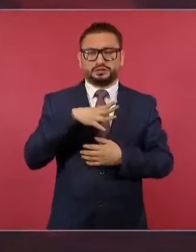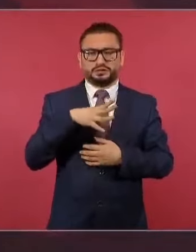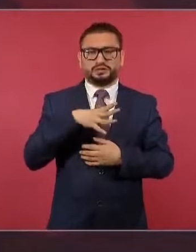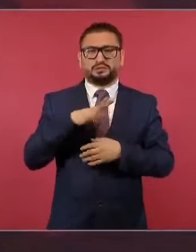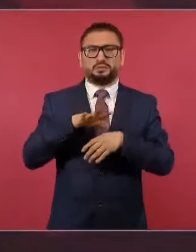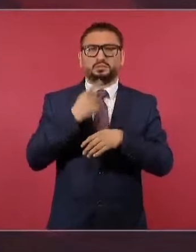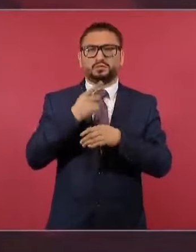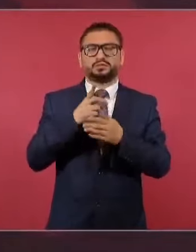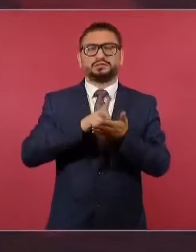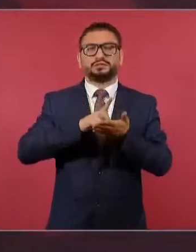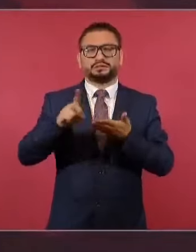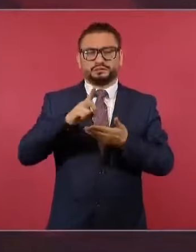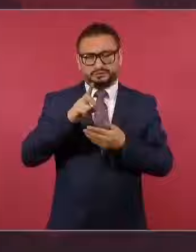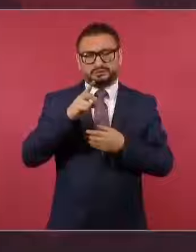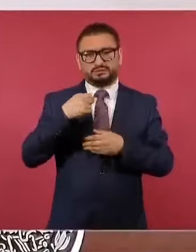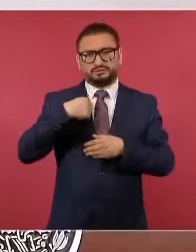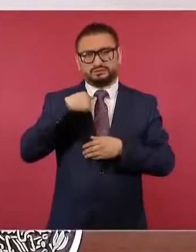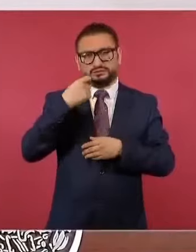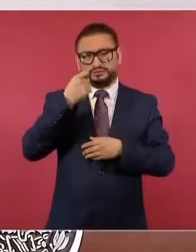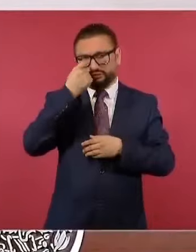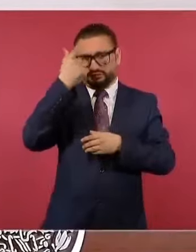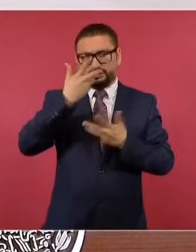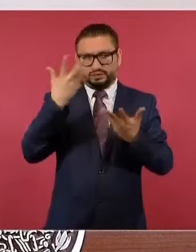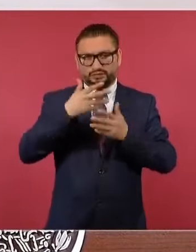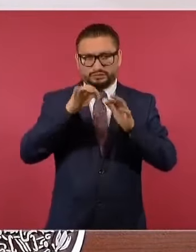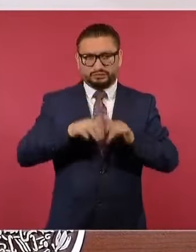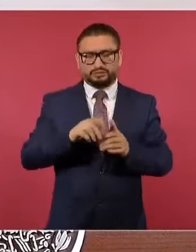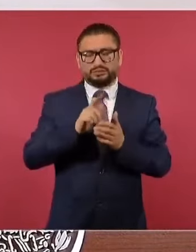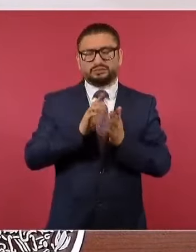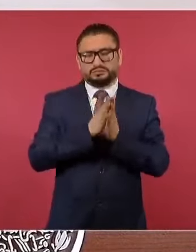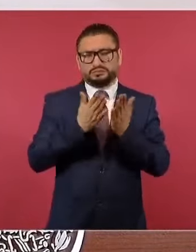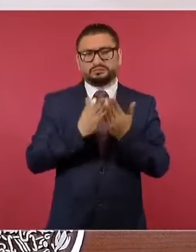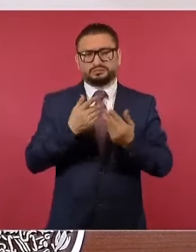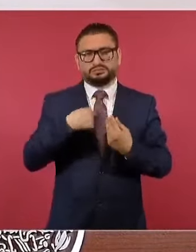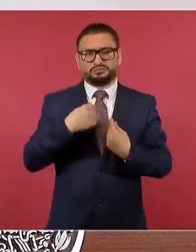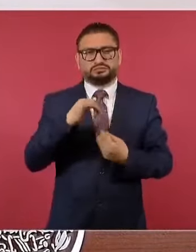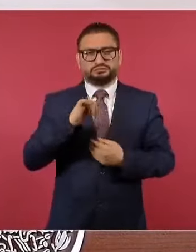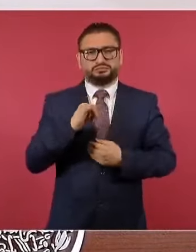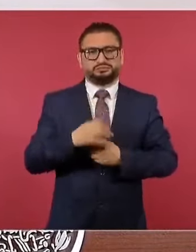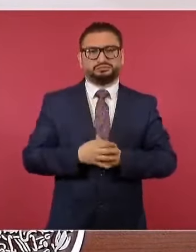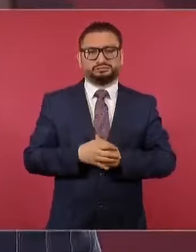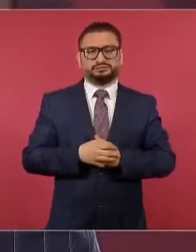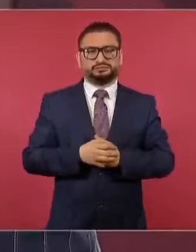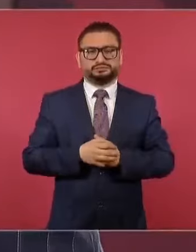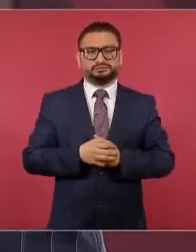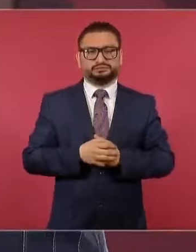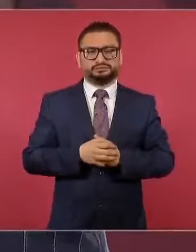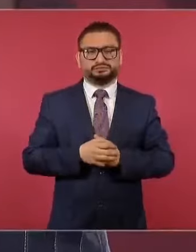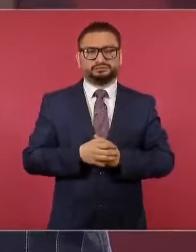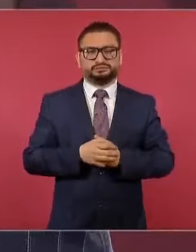los derechos de autor, ya decidí que